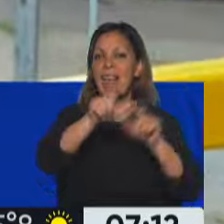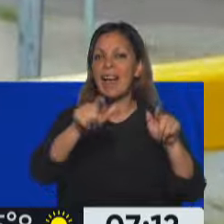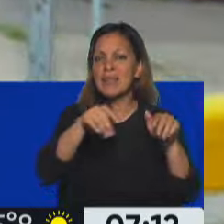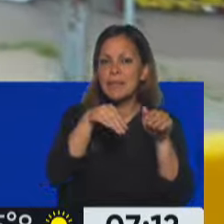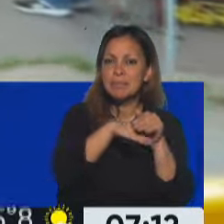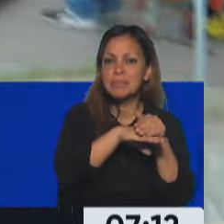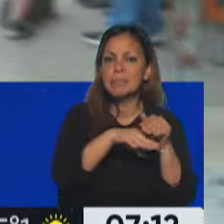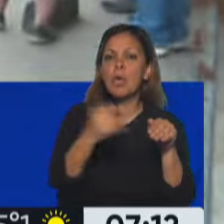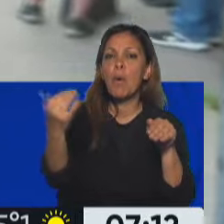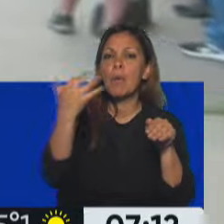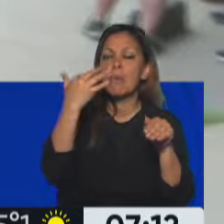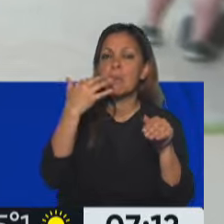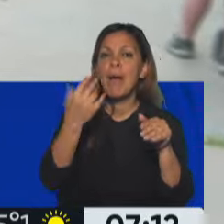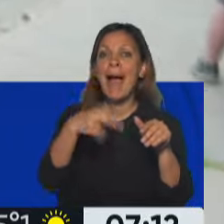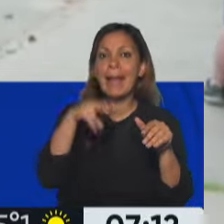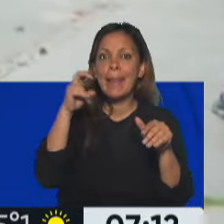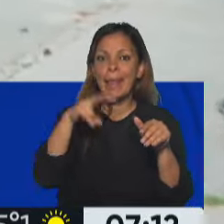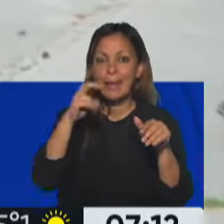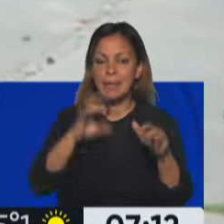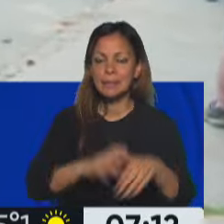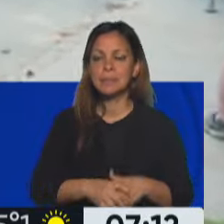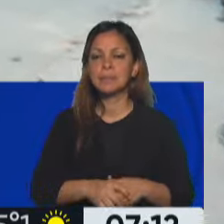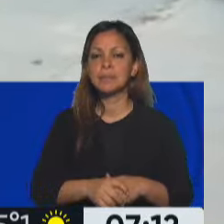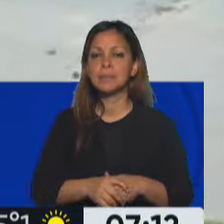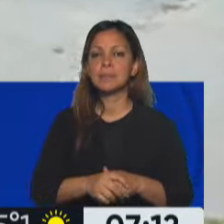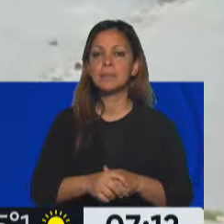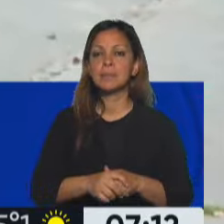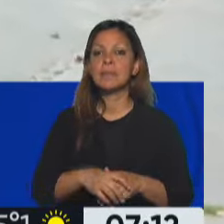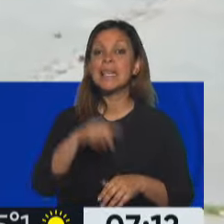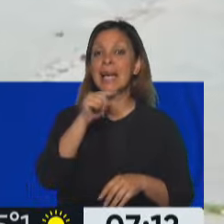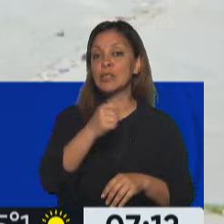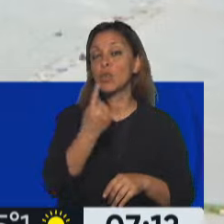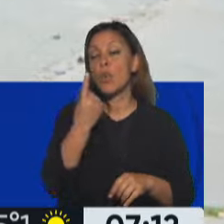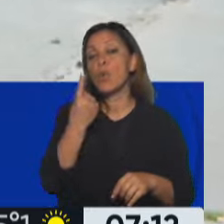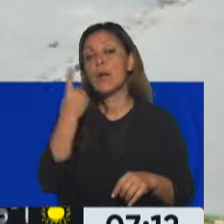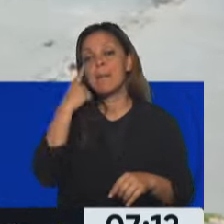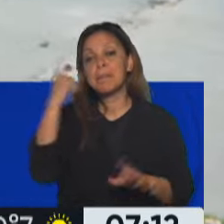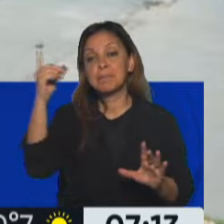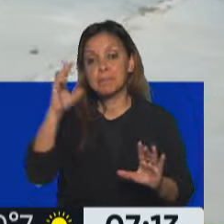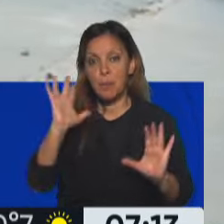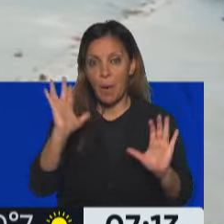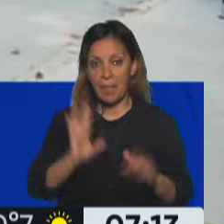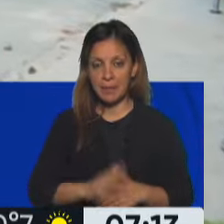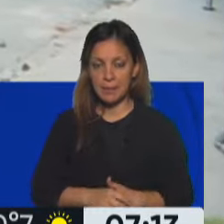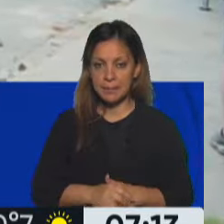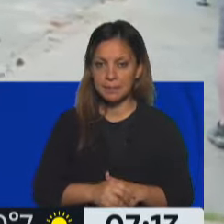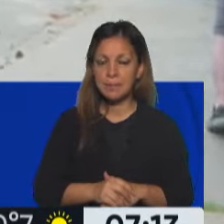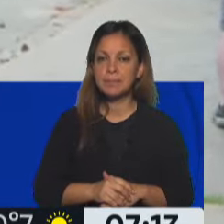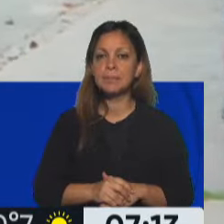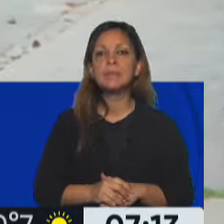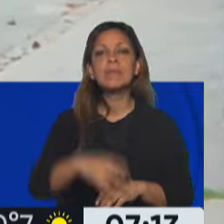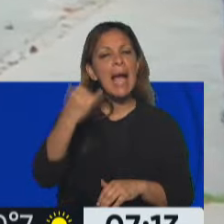tener un poquito más de aire. Bueno, eso es una de las especulaciones, eso es una hipótesis, es decir,